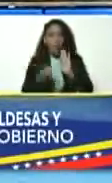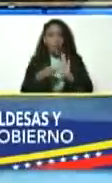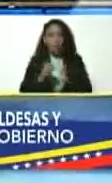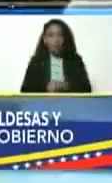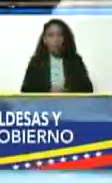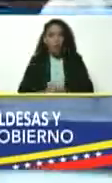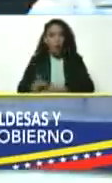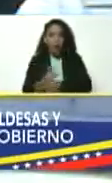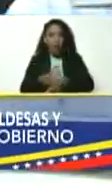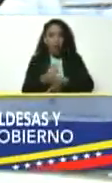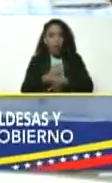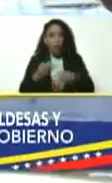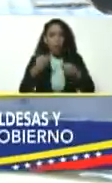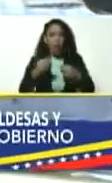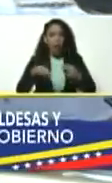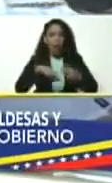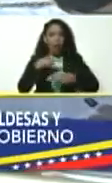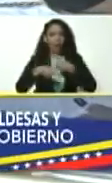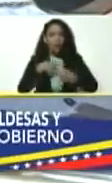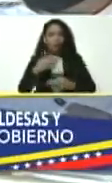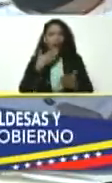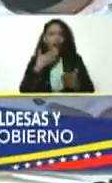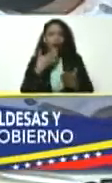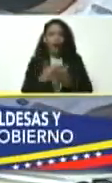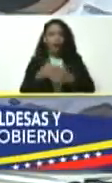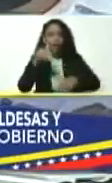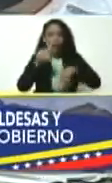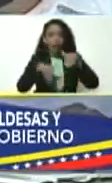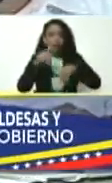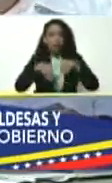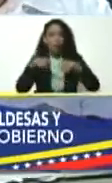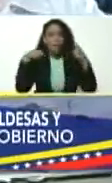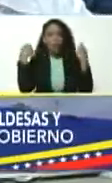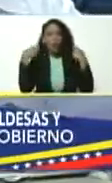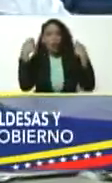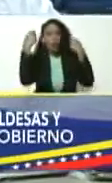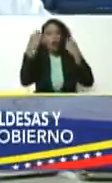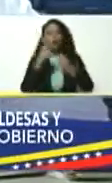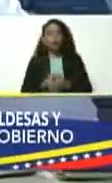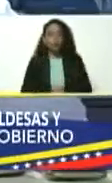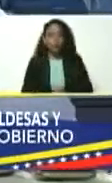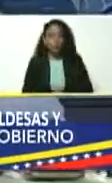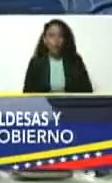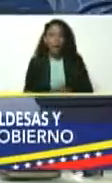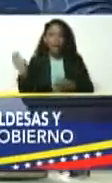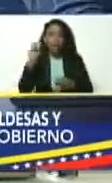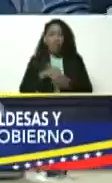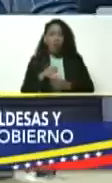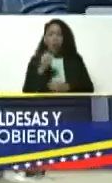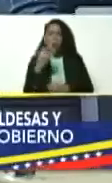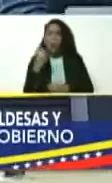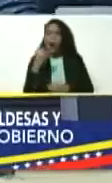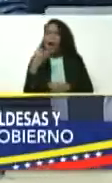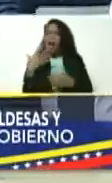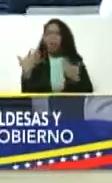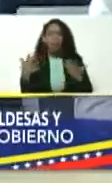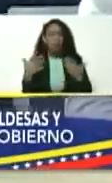gobernadas por la revolución gracias al voto popular de cuánto